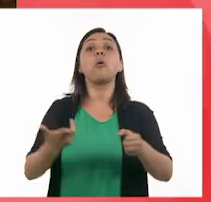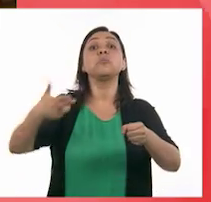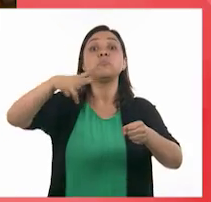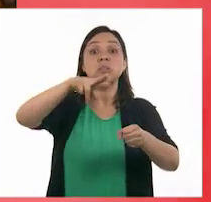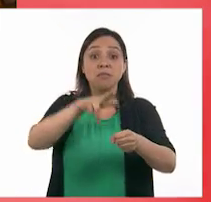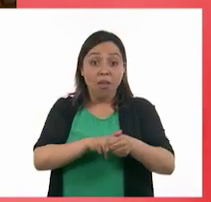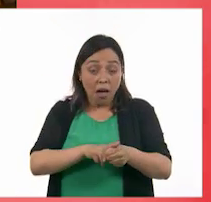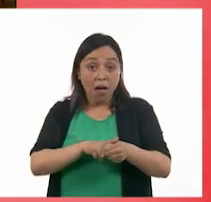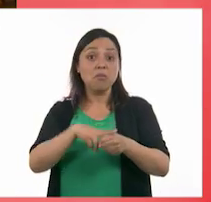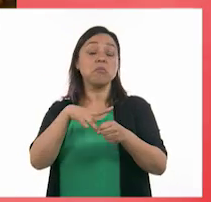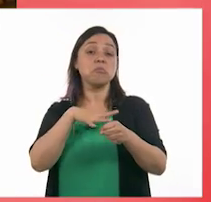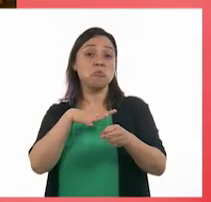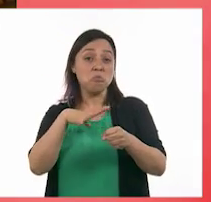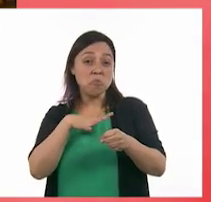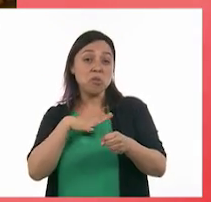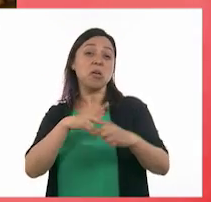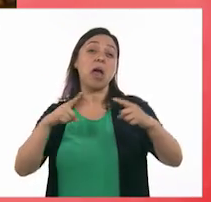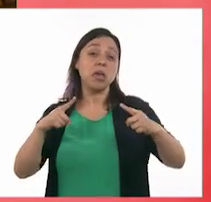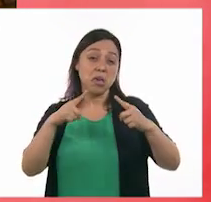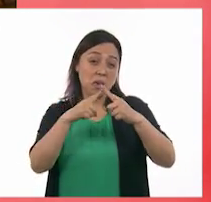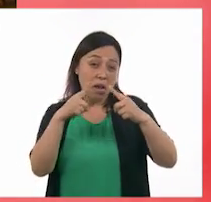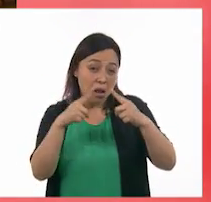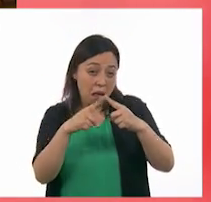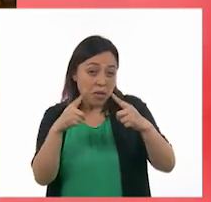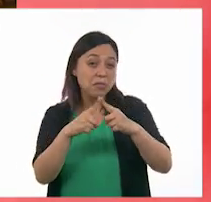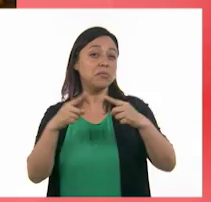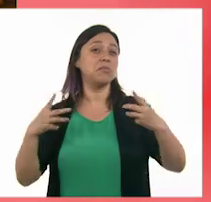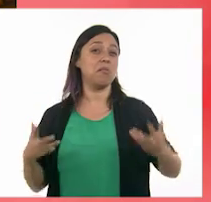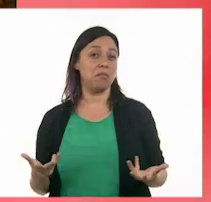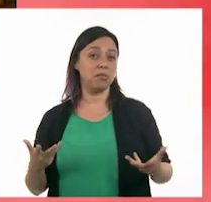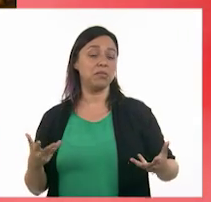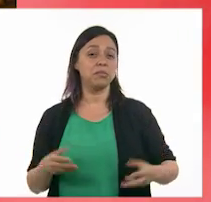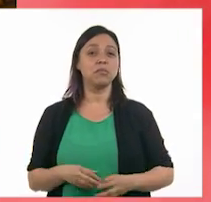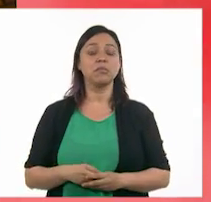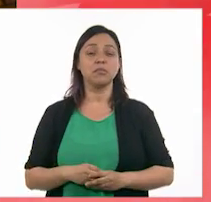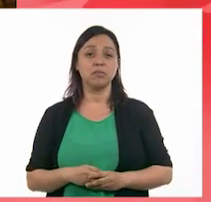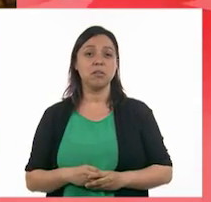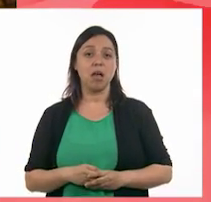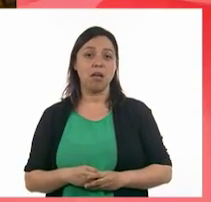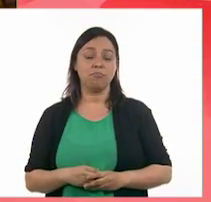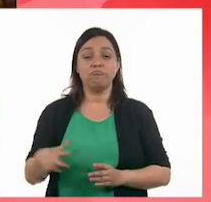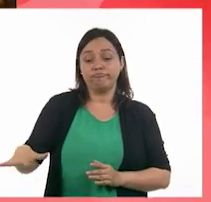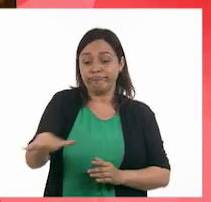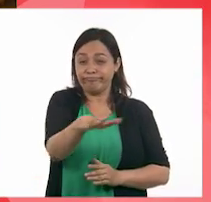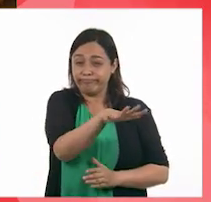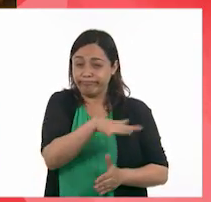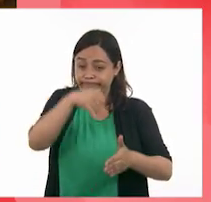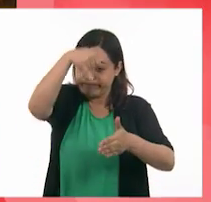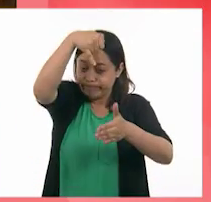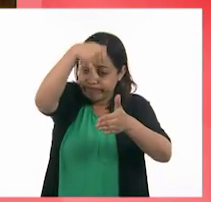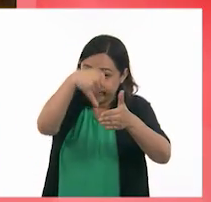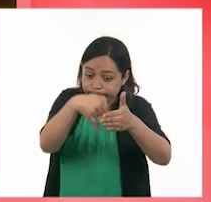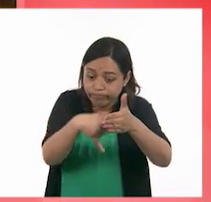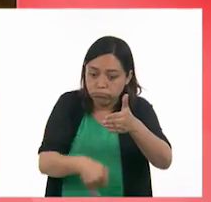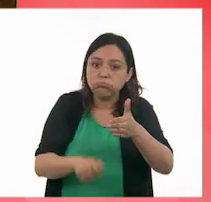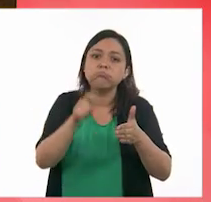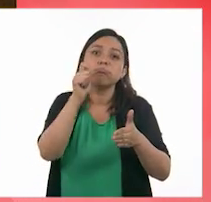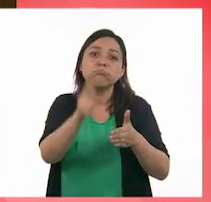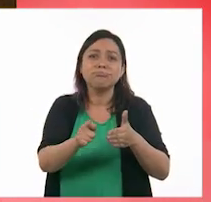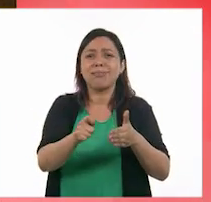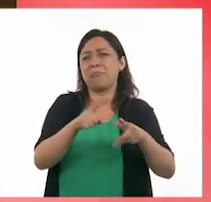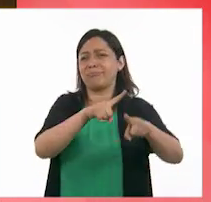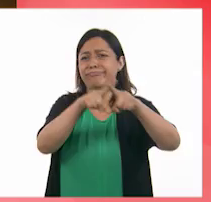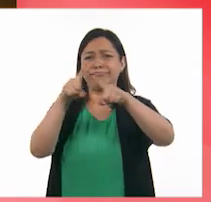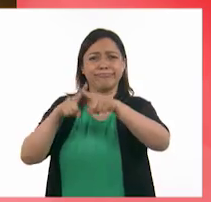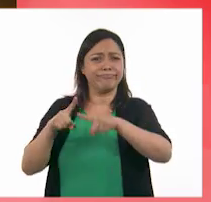hospitales, hubo templos, iglesias, y pues fue un espacio donde se desarrolló una intensa